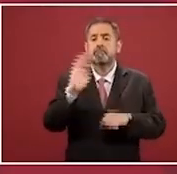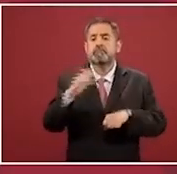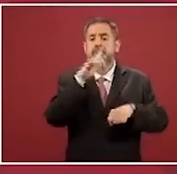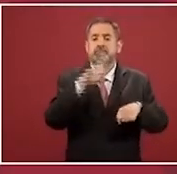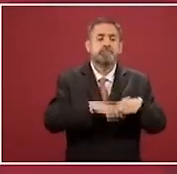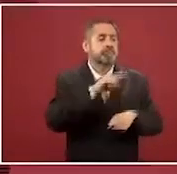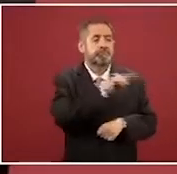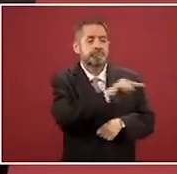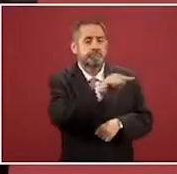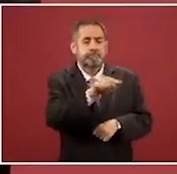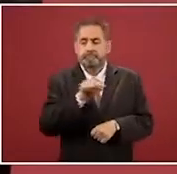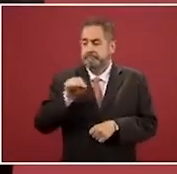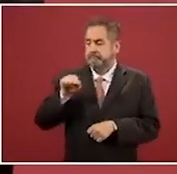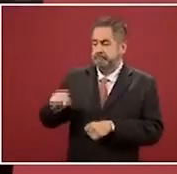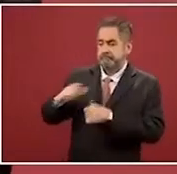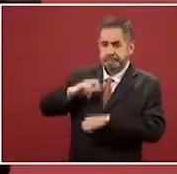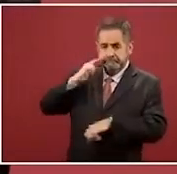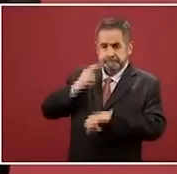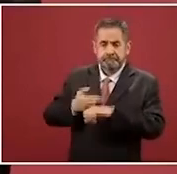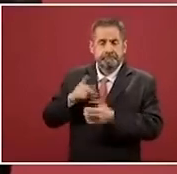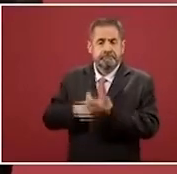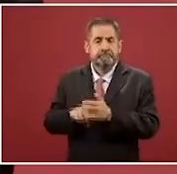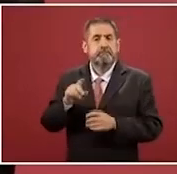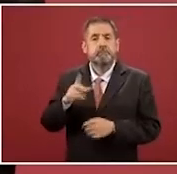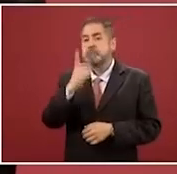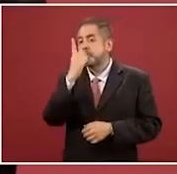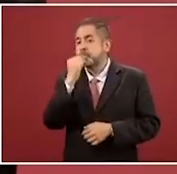una policía federal,